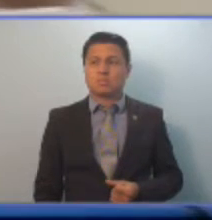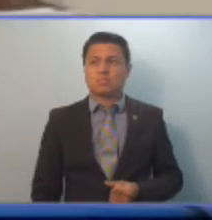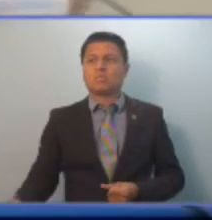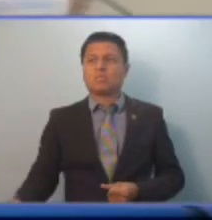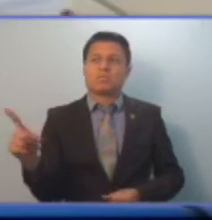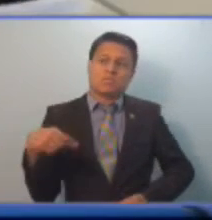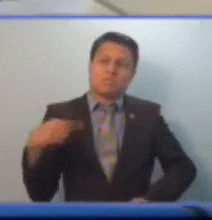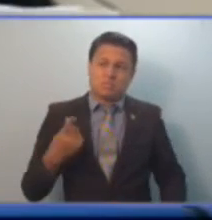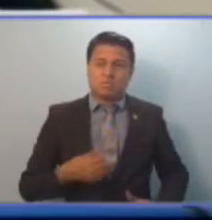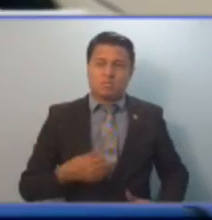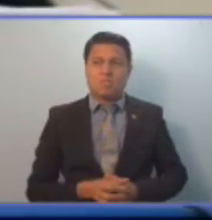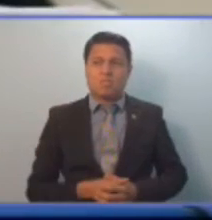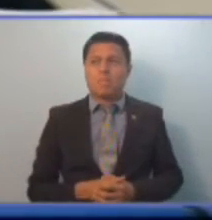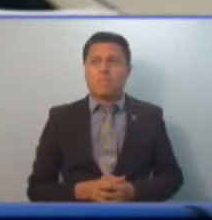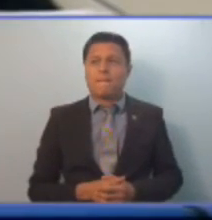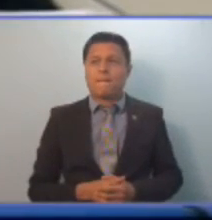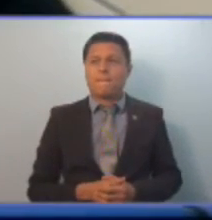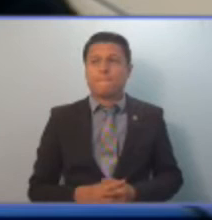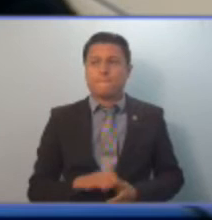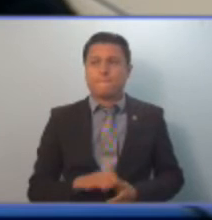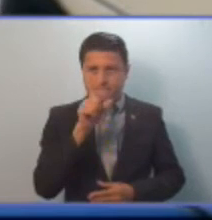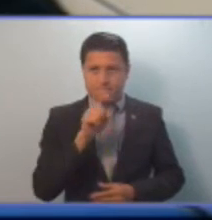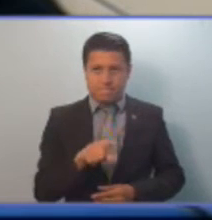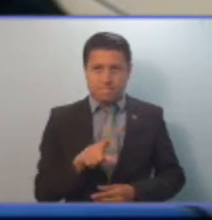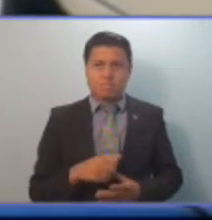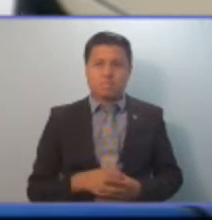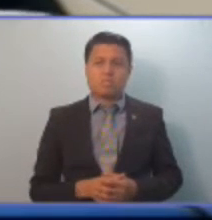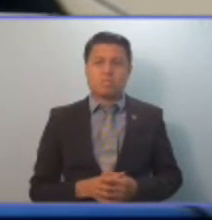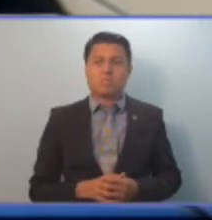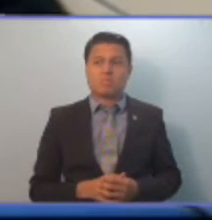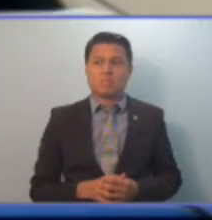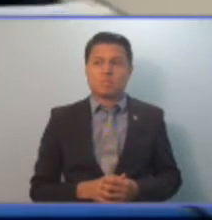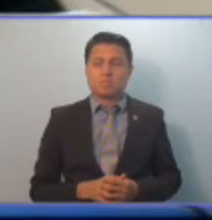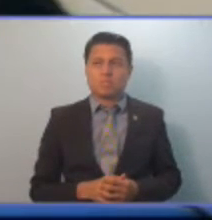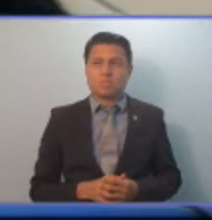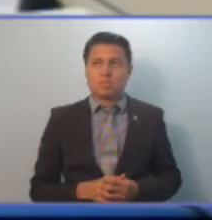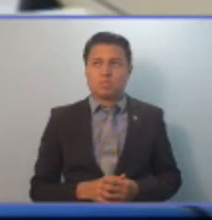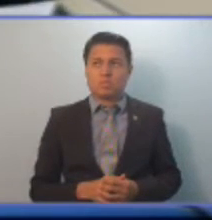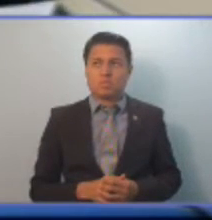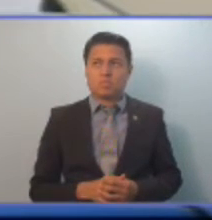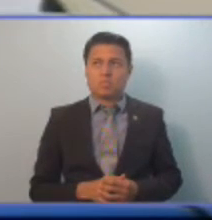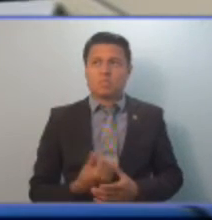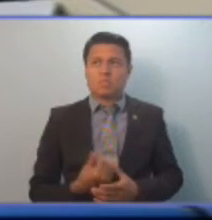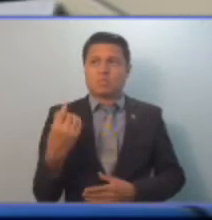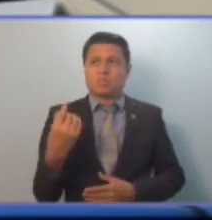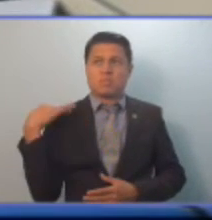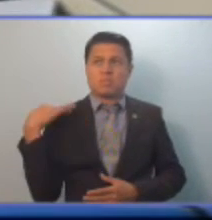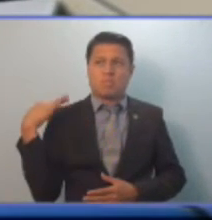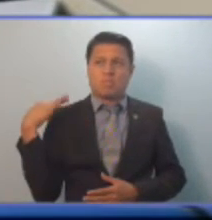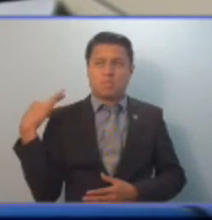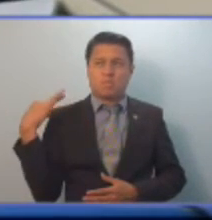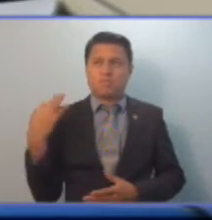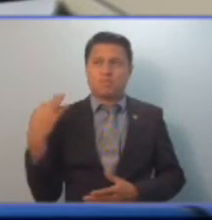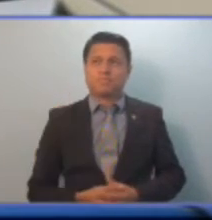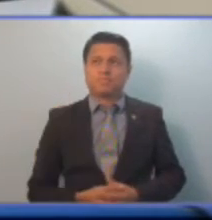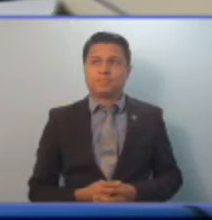Pasaríamos a las preguntas de nuestros invitados.